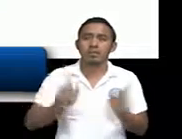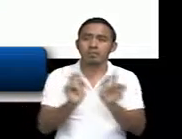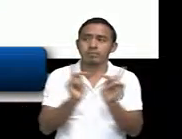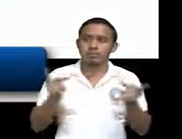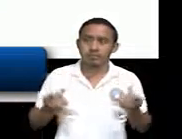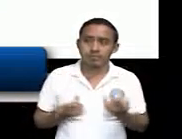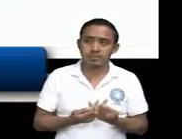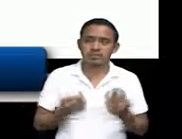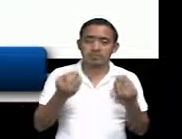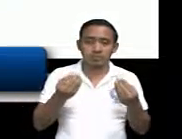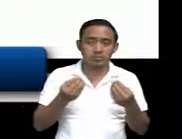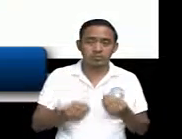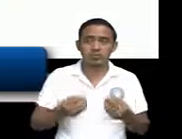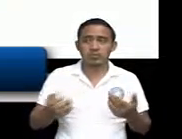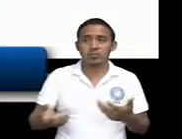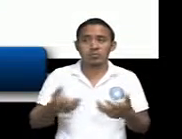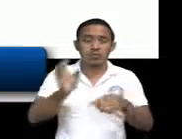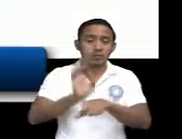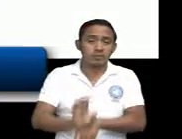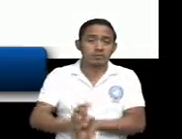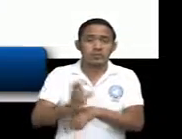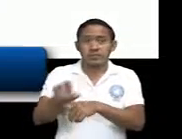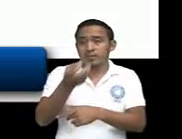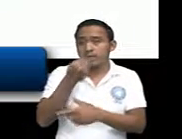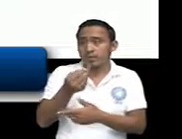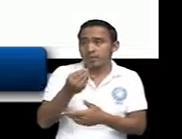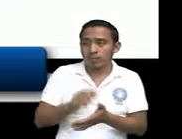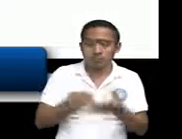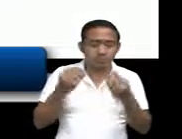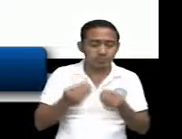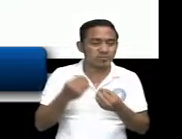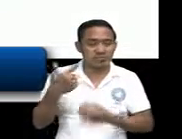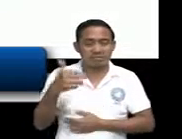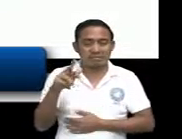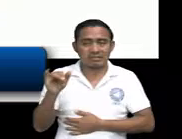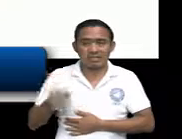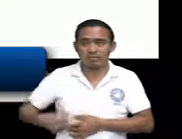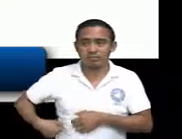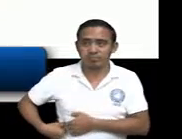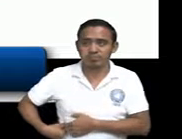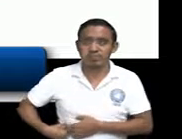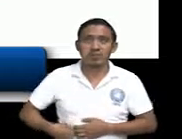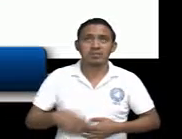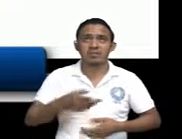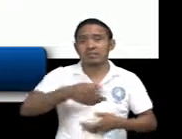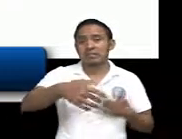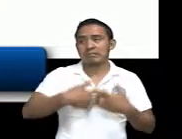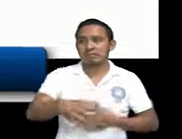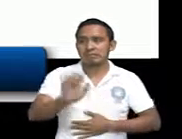debemos de cambiar, son los hábitos alimenticios. Sí. Comemos bastante grasa. No es una catamala. El catamal del